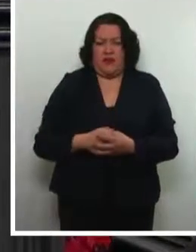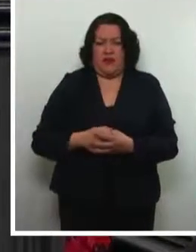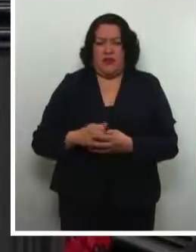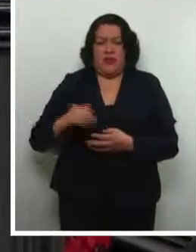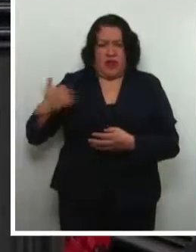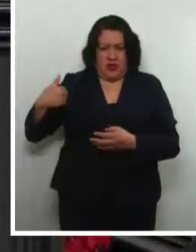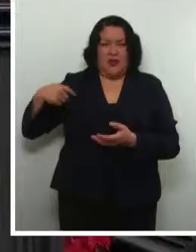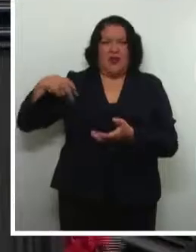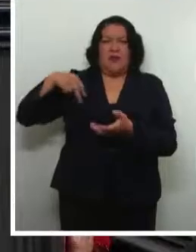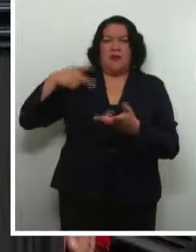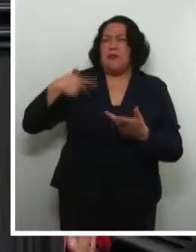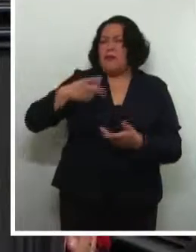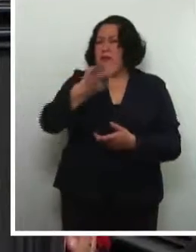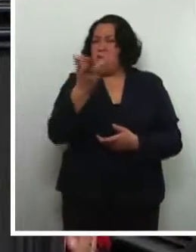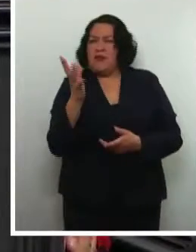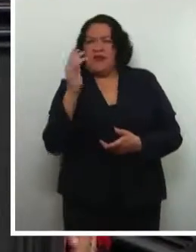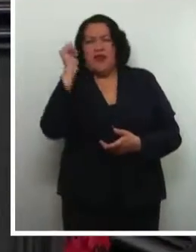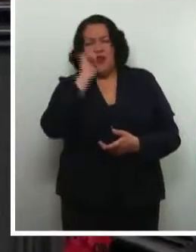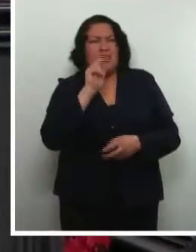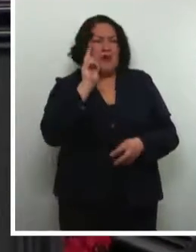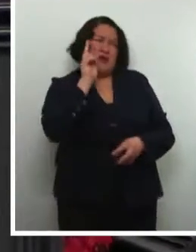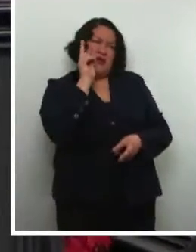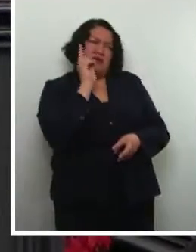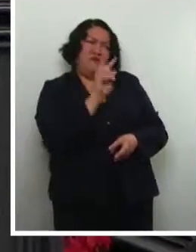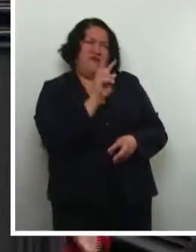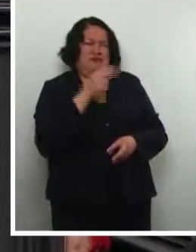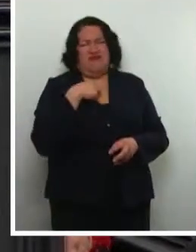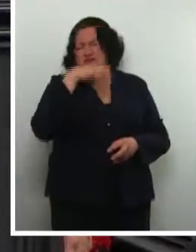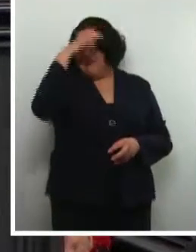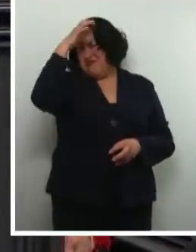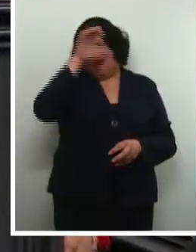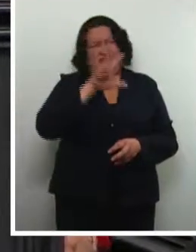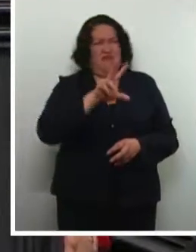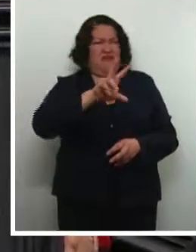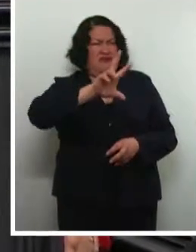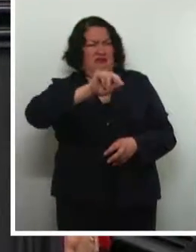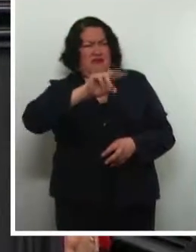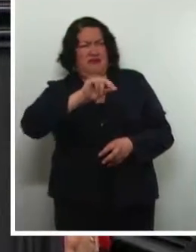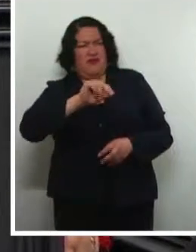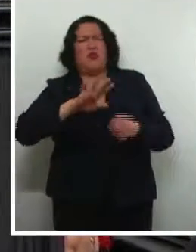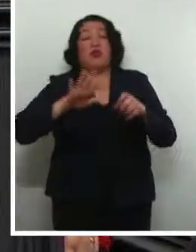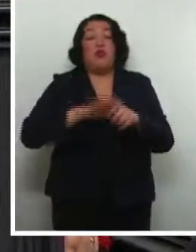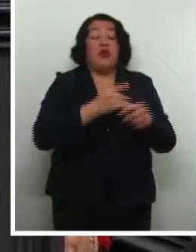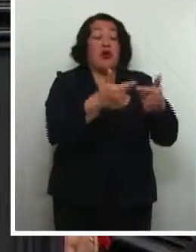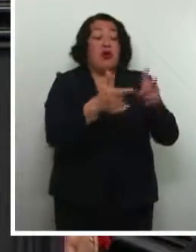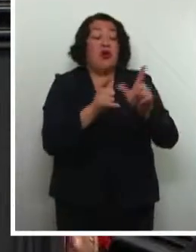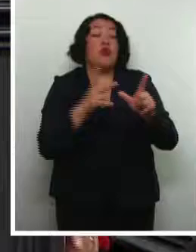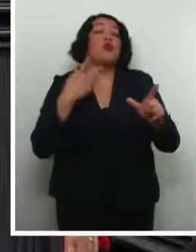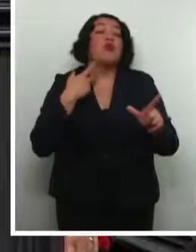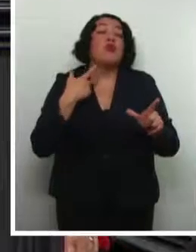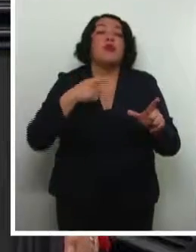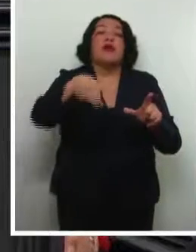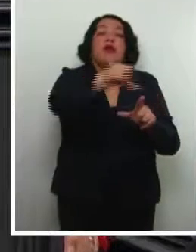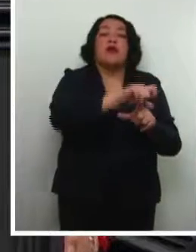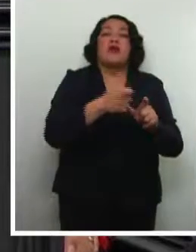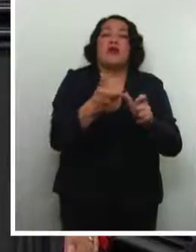criticado en muchos de los casos justificadamente a los partidos políticos por el desgaste y los vicios que al